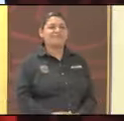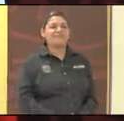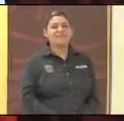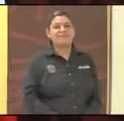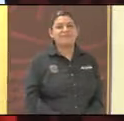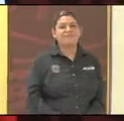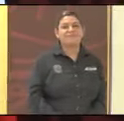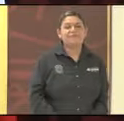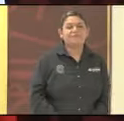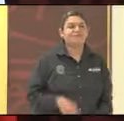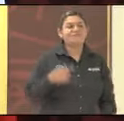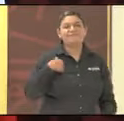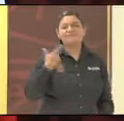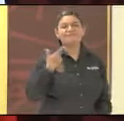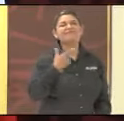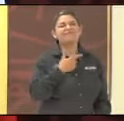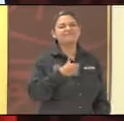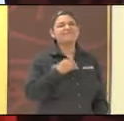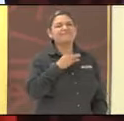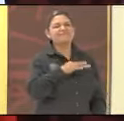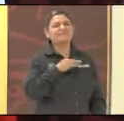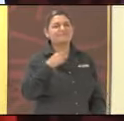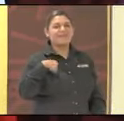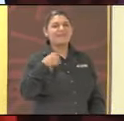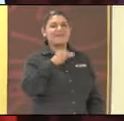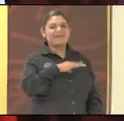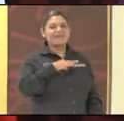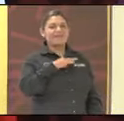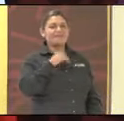No, me divierten esos cuates, de veras, me divierten.